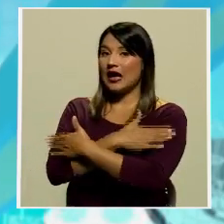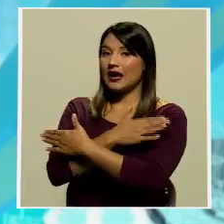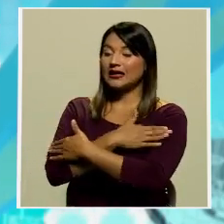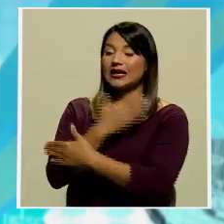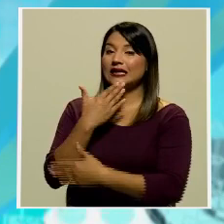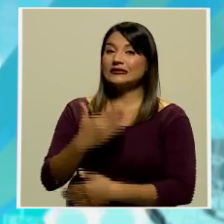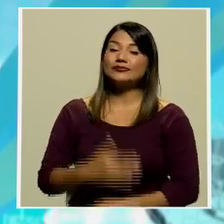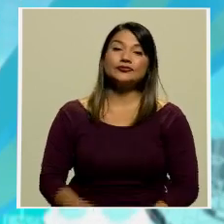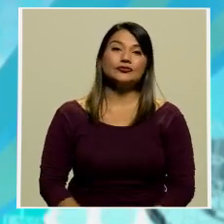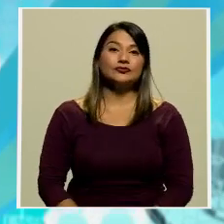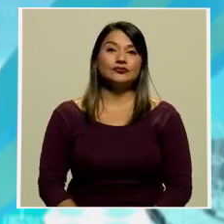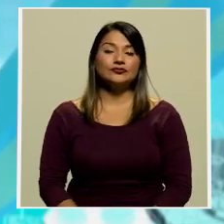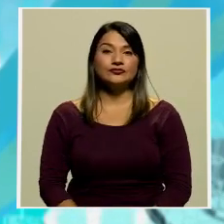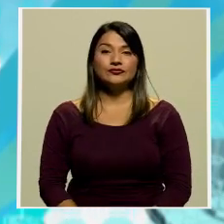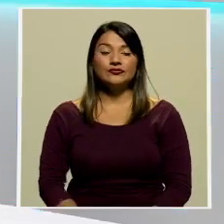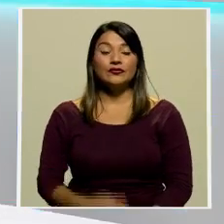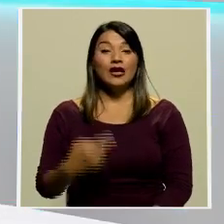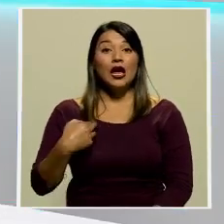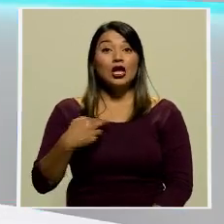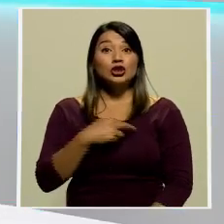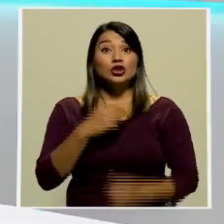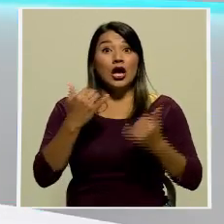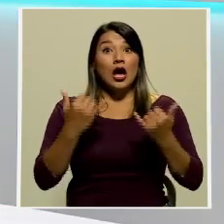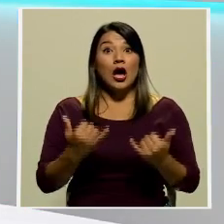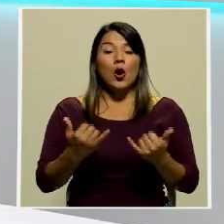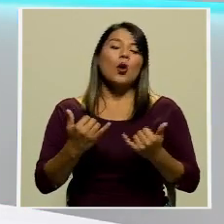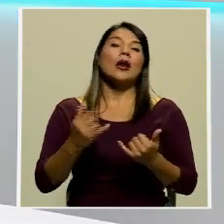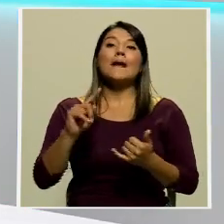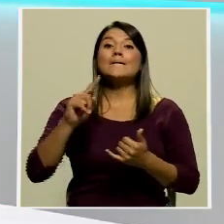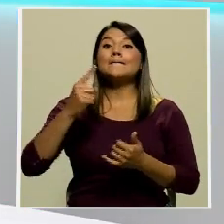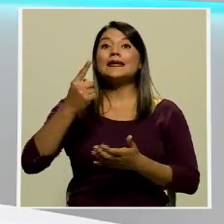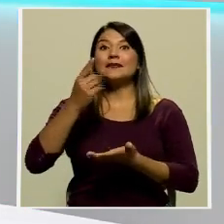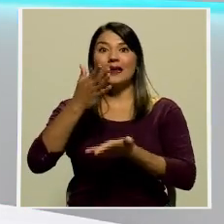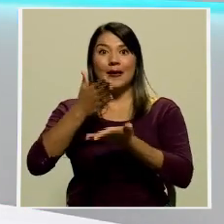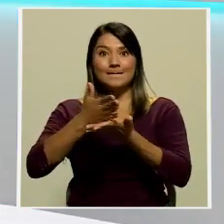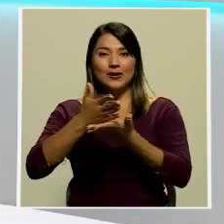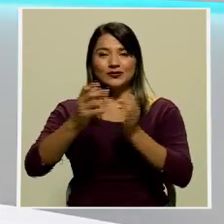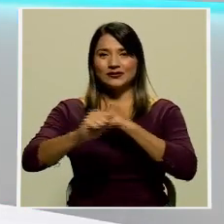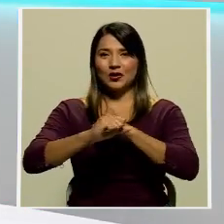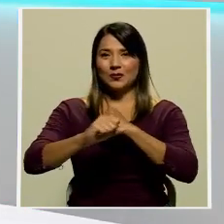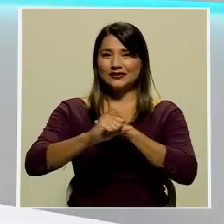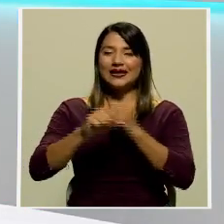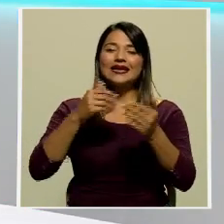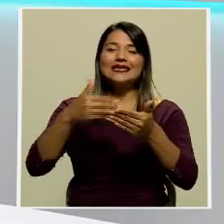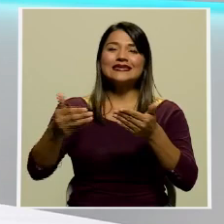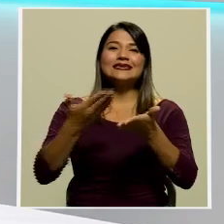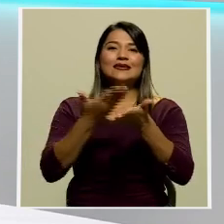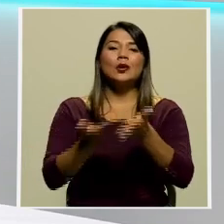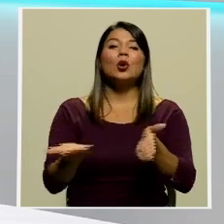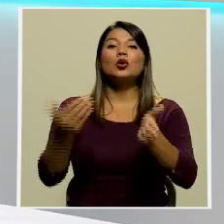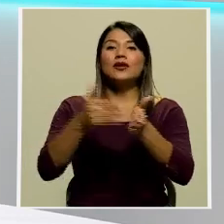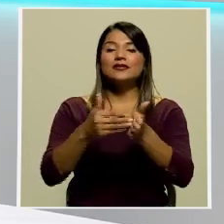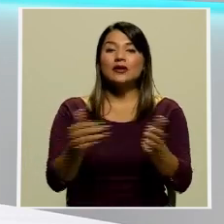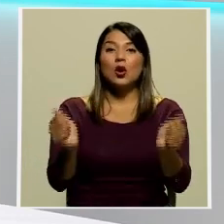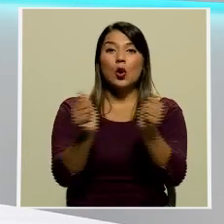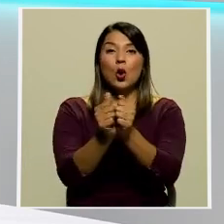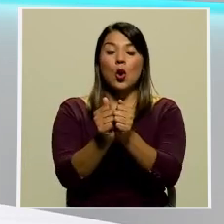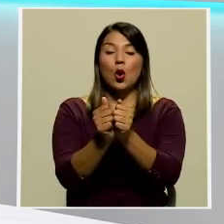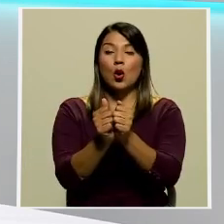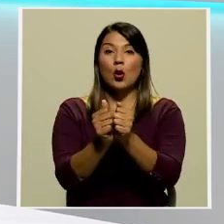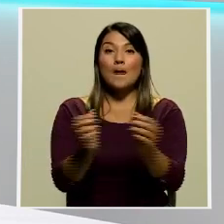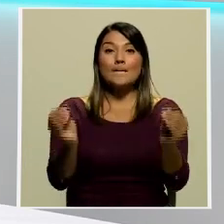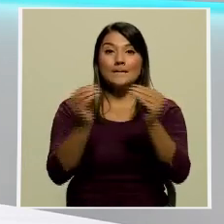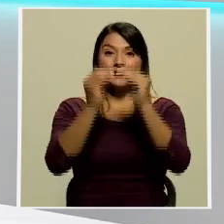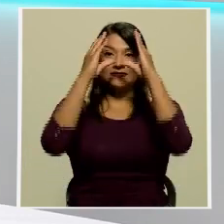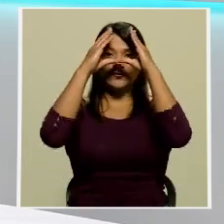gracias. Nos vamos a la primera pausa comercial y enseguida volvemos con el resto